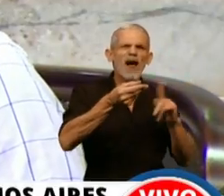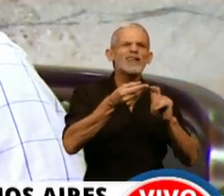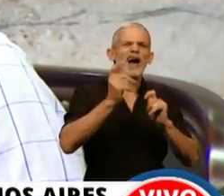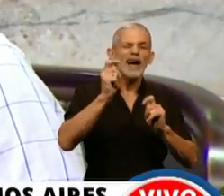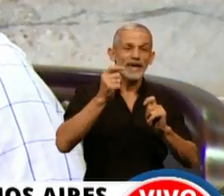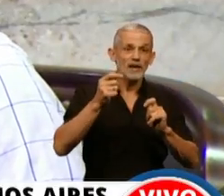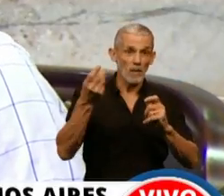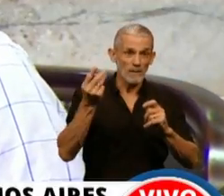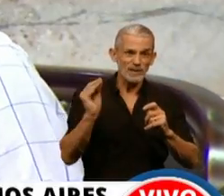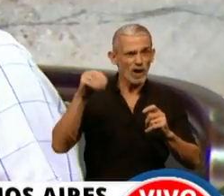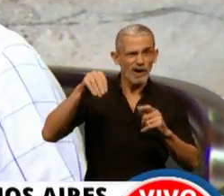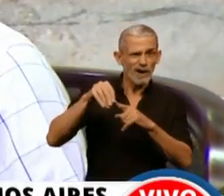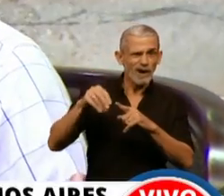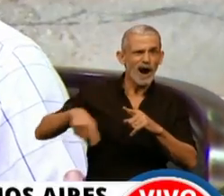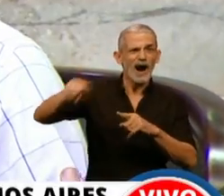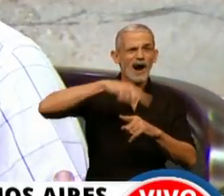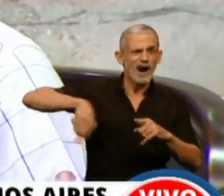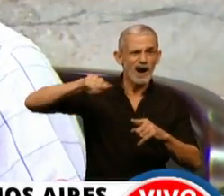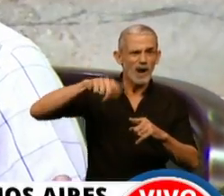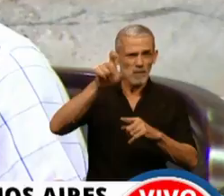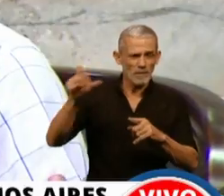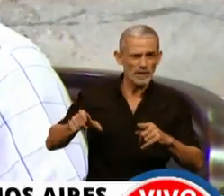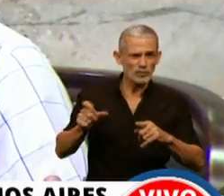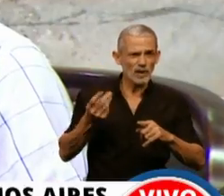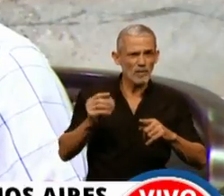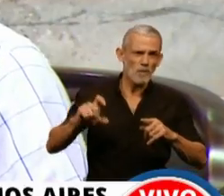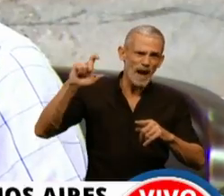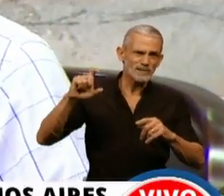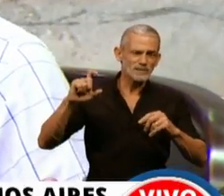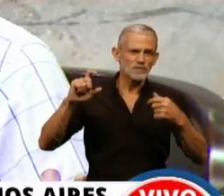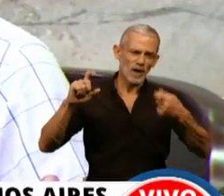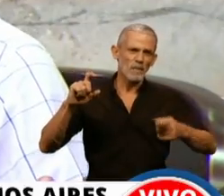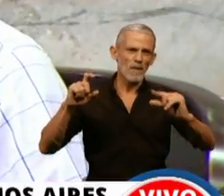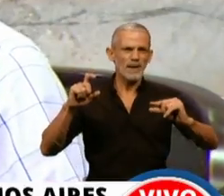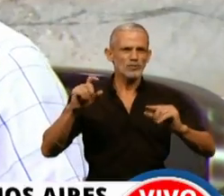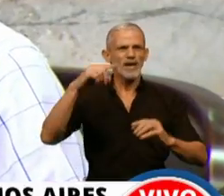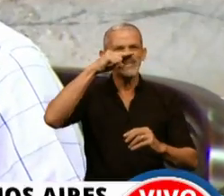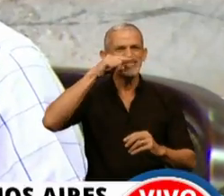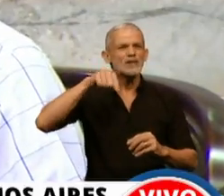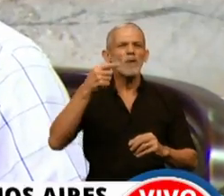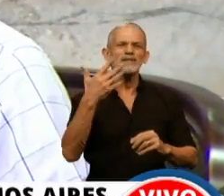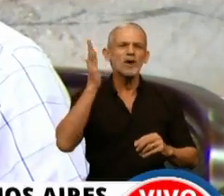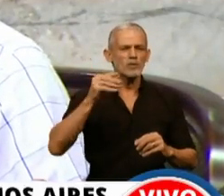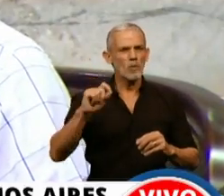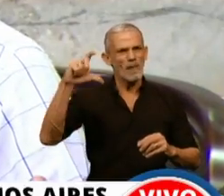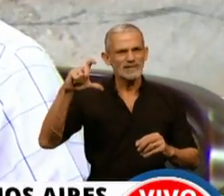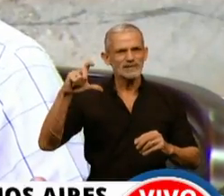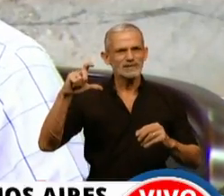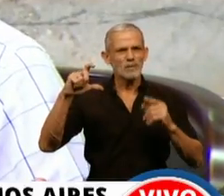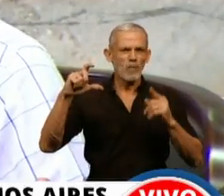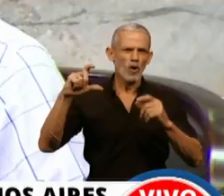precio del gas natural aplicable al resto de los consumidores hasta el 75 por ciento en la boleta